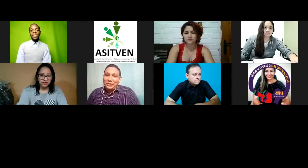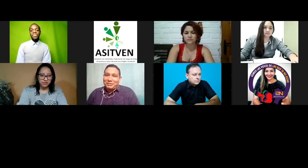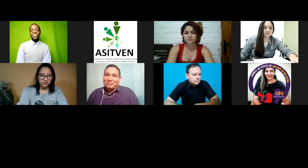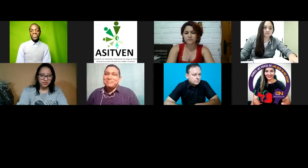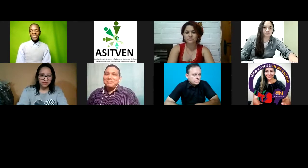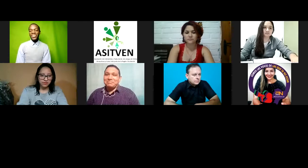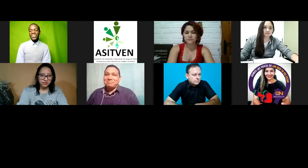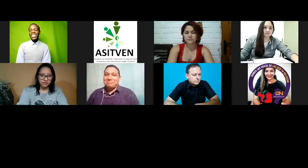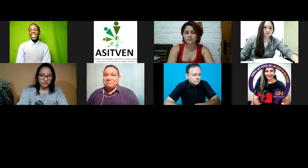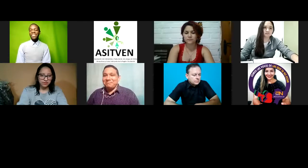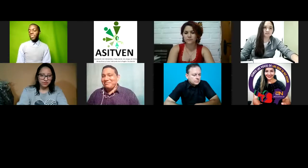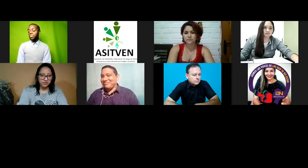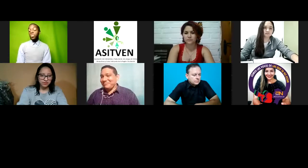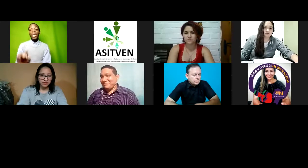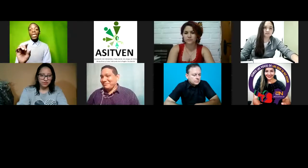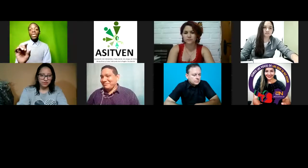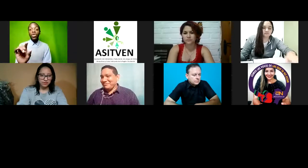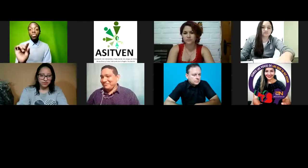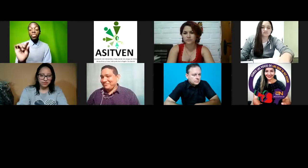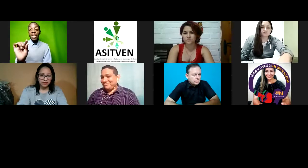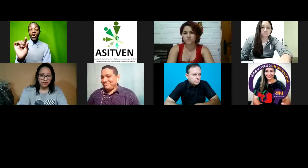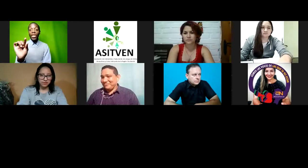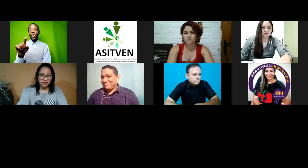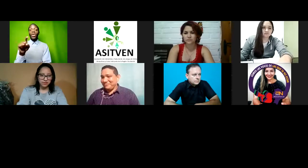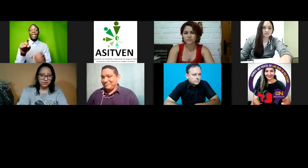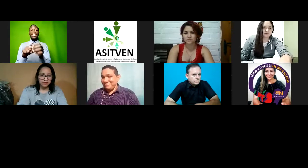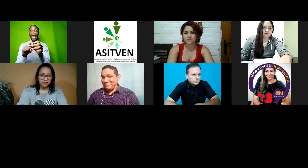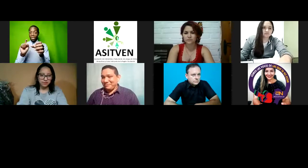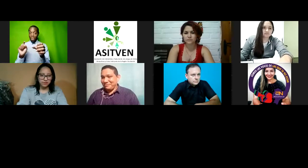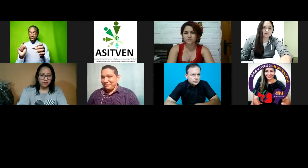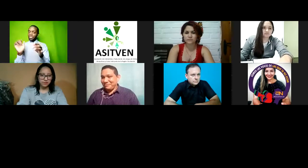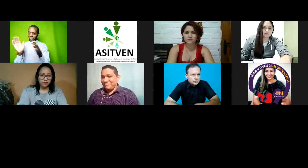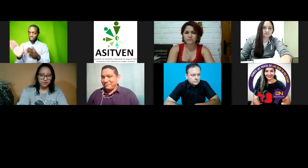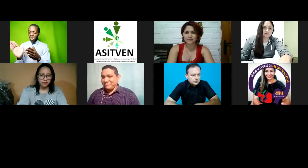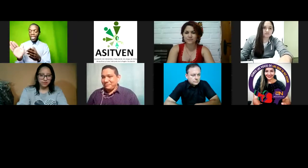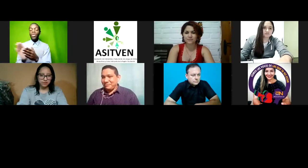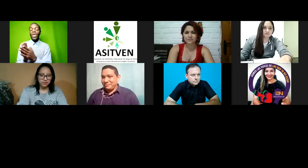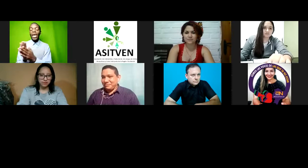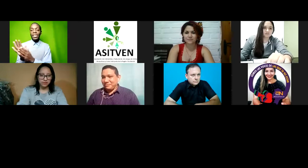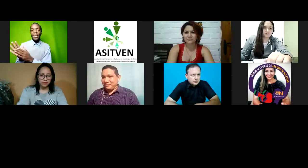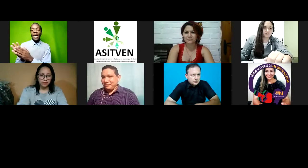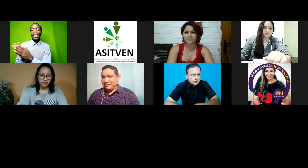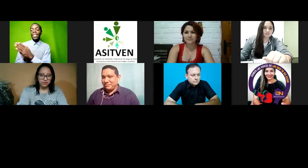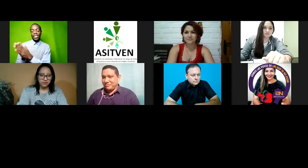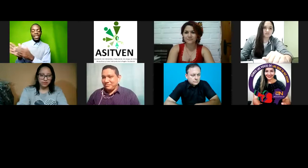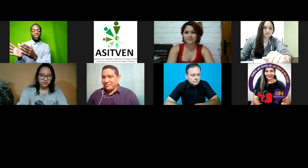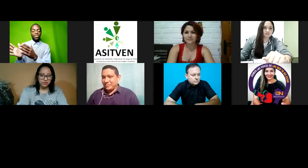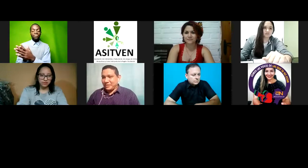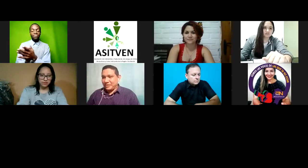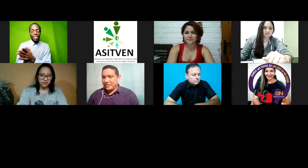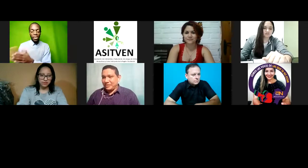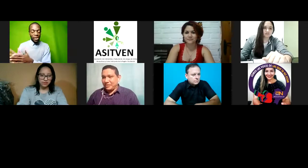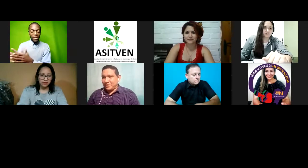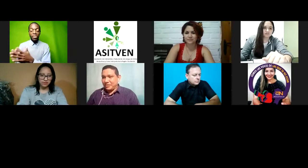excelente, Rubén. Bien. Bueno, miren, yo debo retirarme porque tengo una actividad